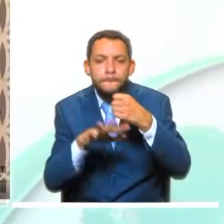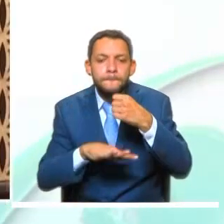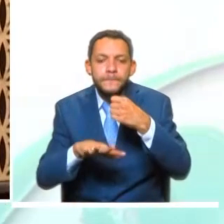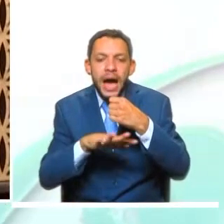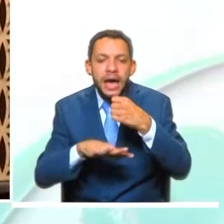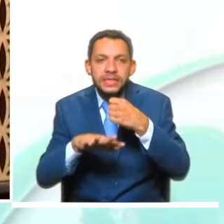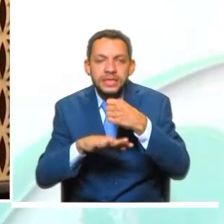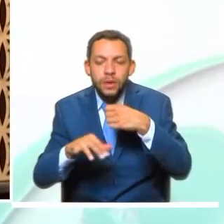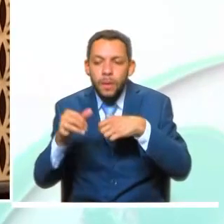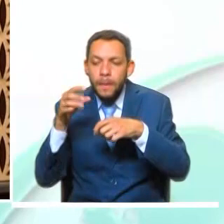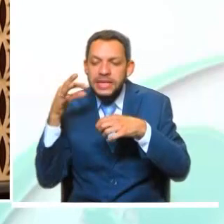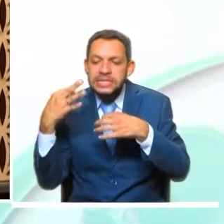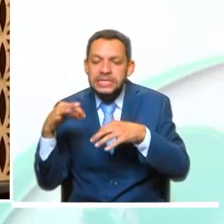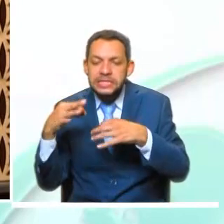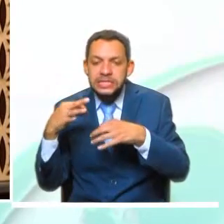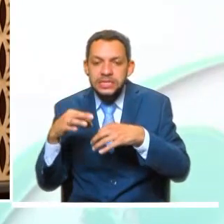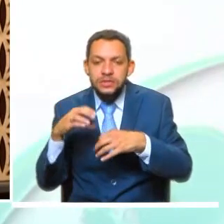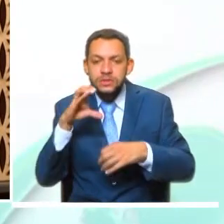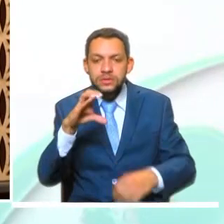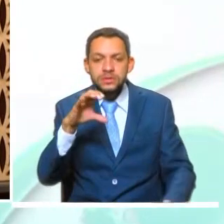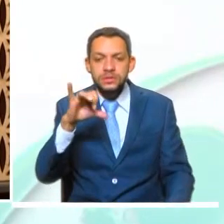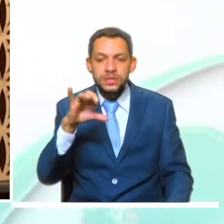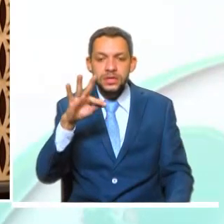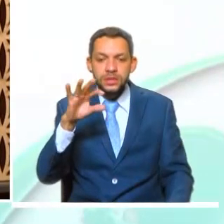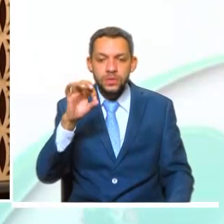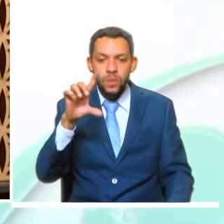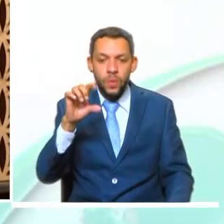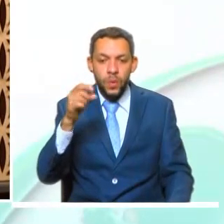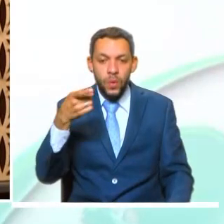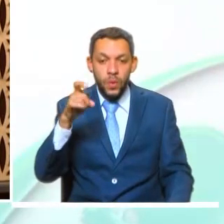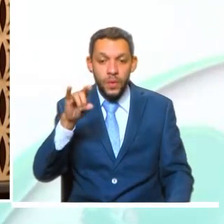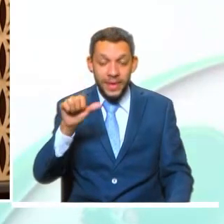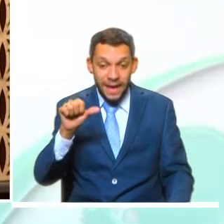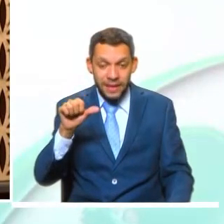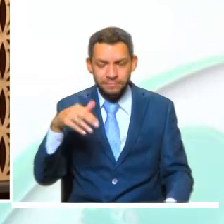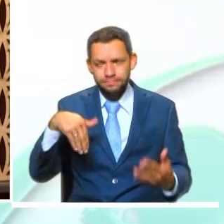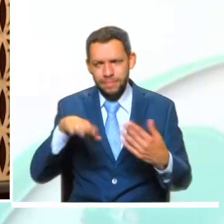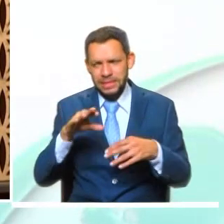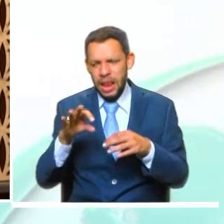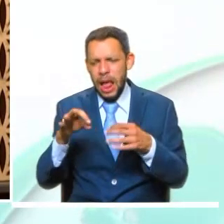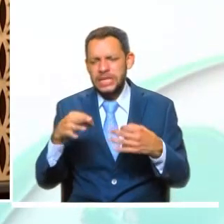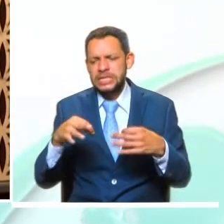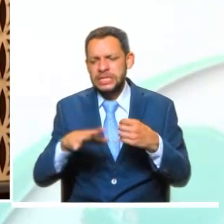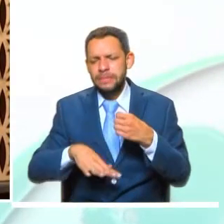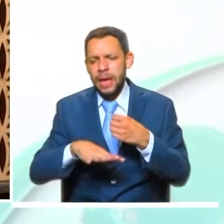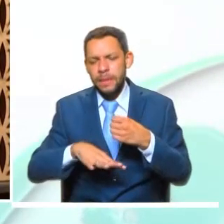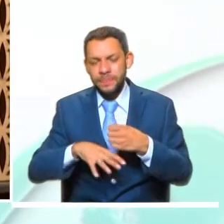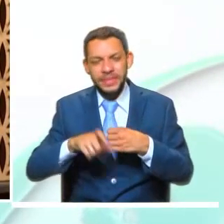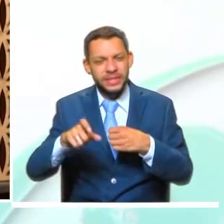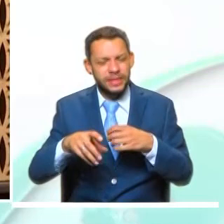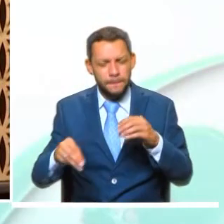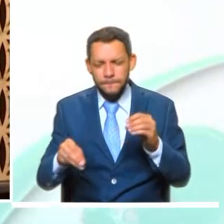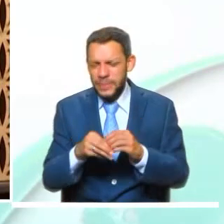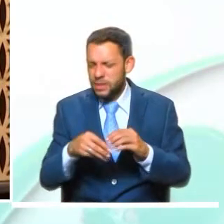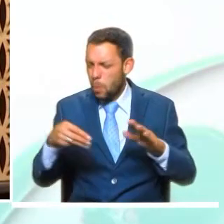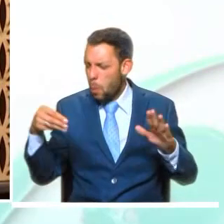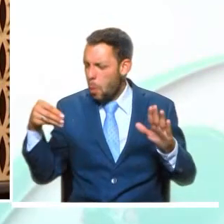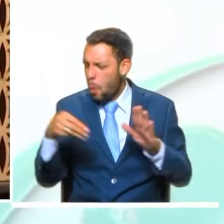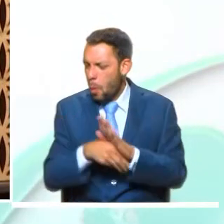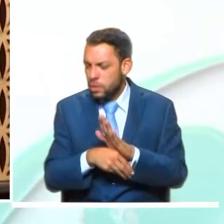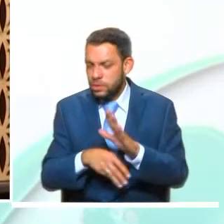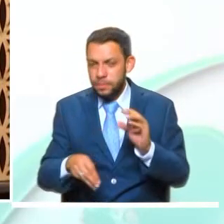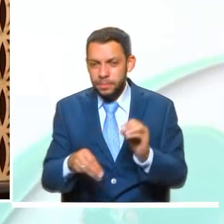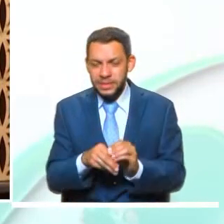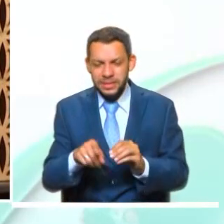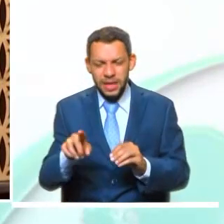completo hay que hacer exámenes completos y ahí yo invito a todas las personas miren yo cuando tengo un